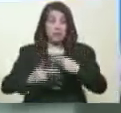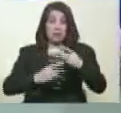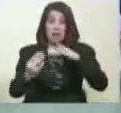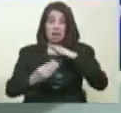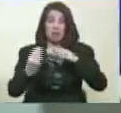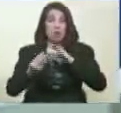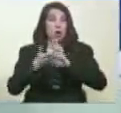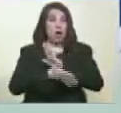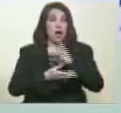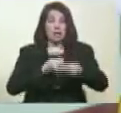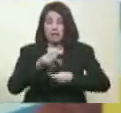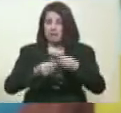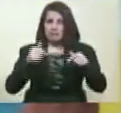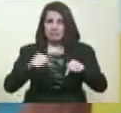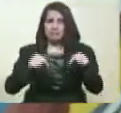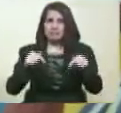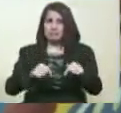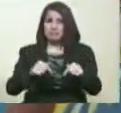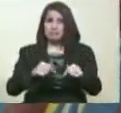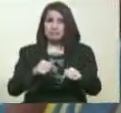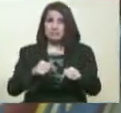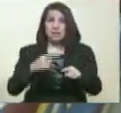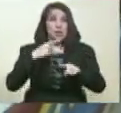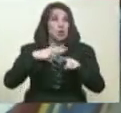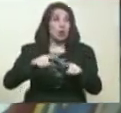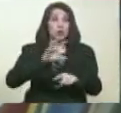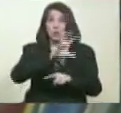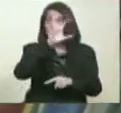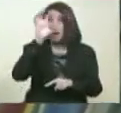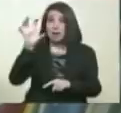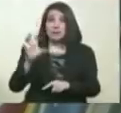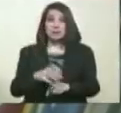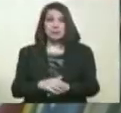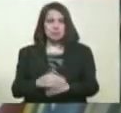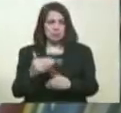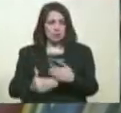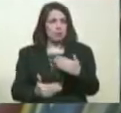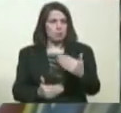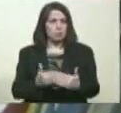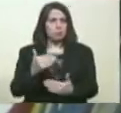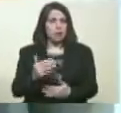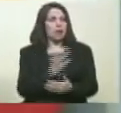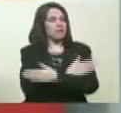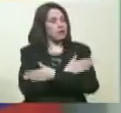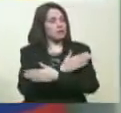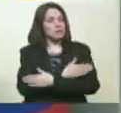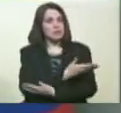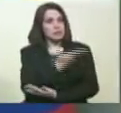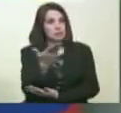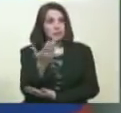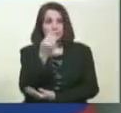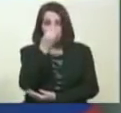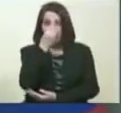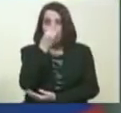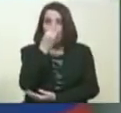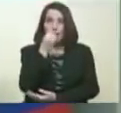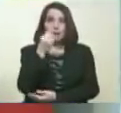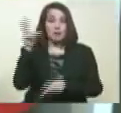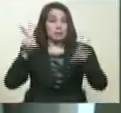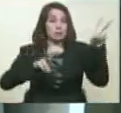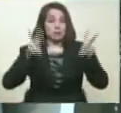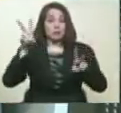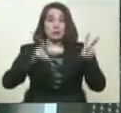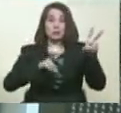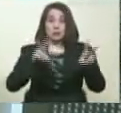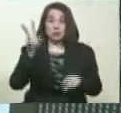mercados. Así deben ser todas y todos. Vamos a seguir avanzando. Sí. Los felicito. Sí, seguimos por aquí, presidente. Expo Venezuela